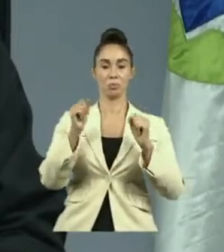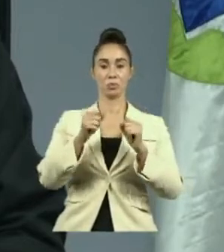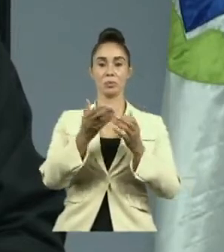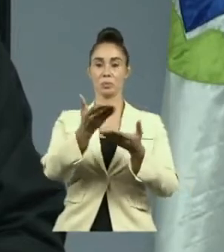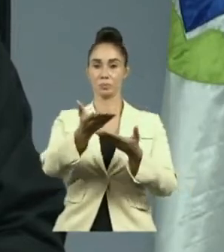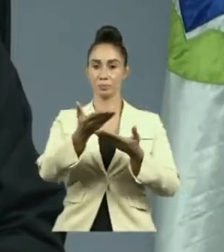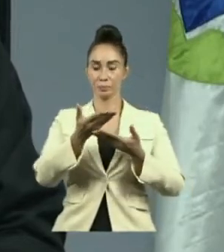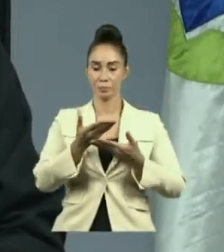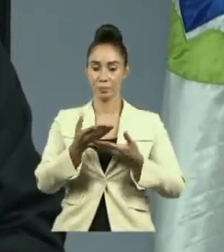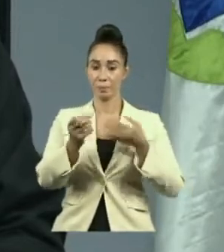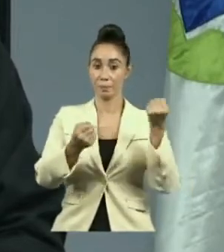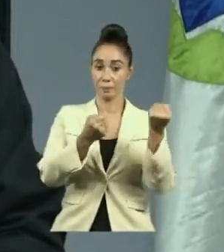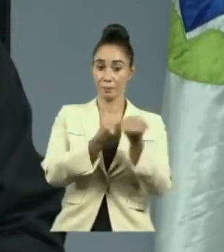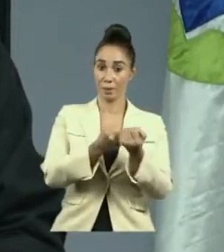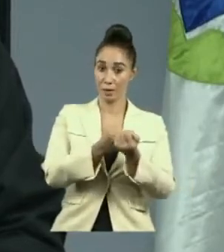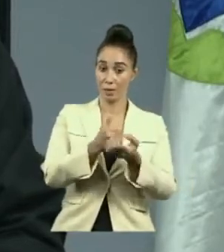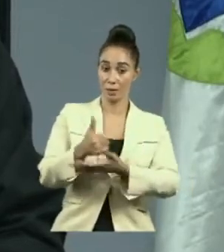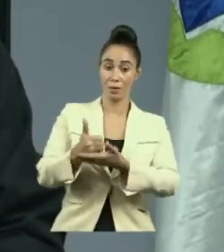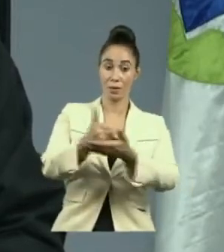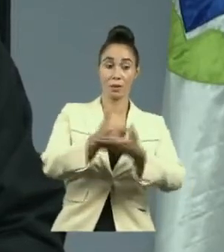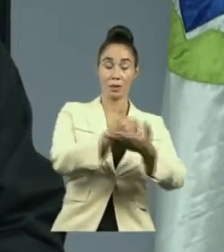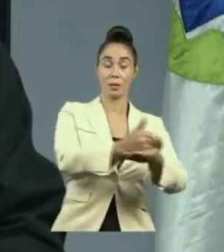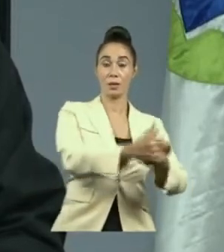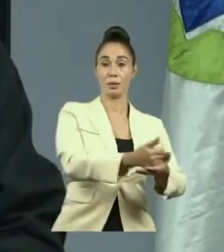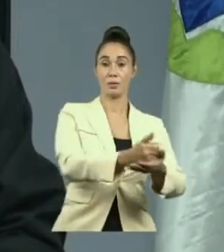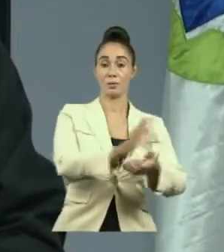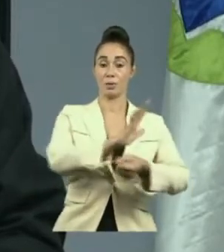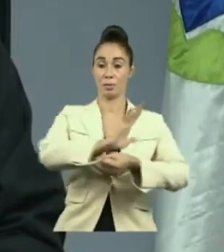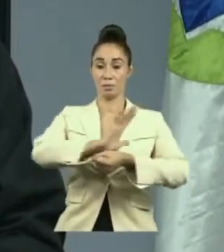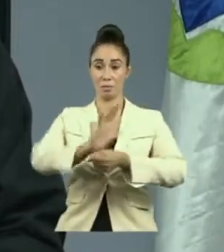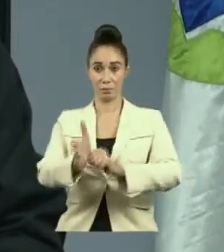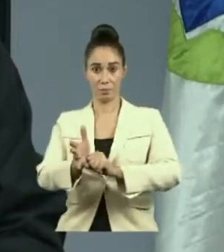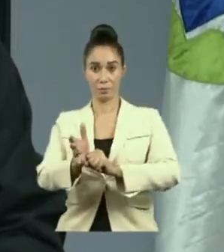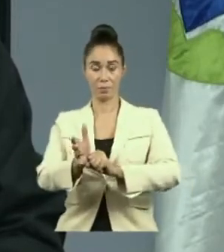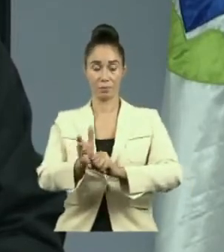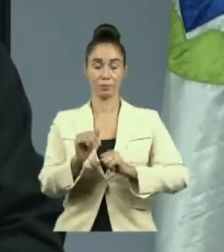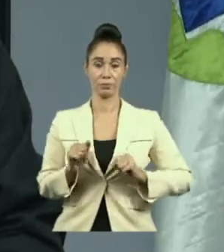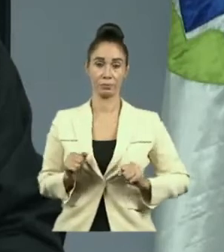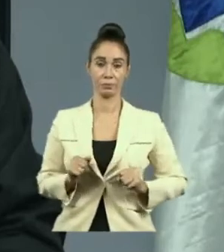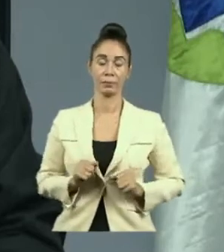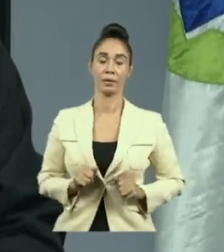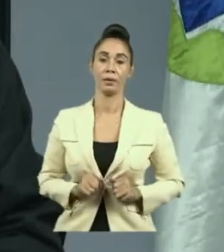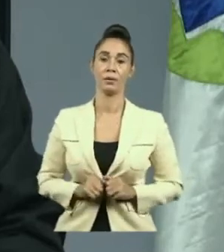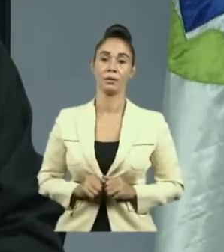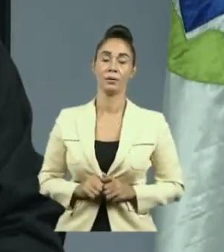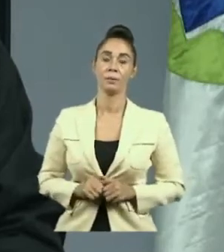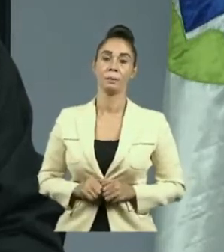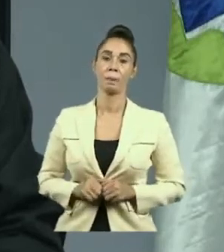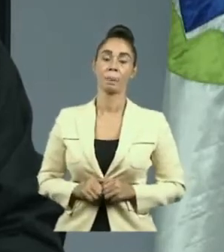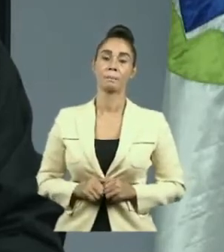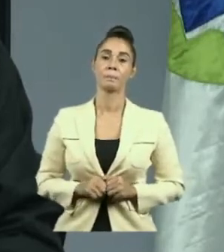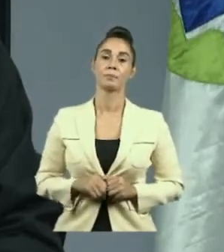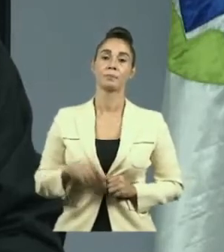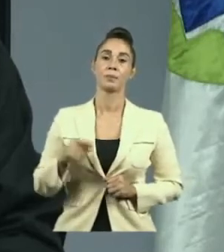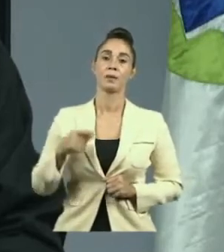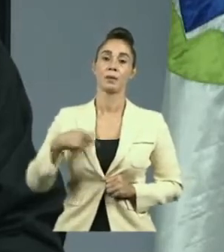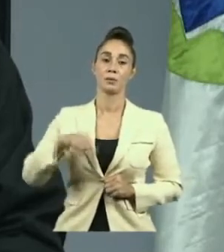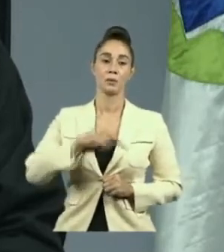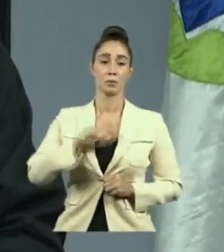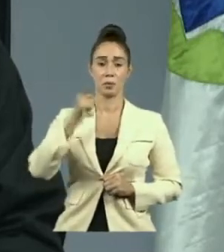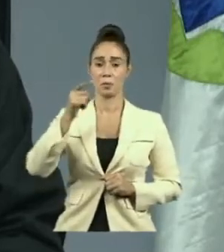a la causa nacional contra el coronavirus de manera que nosotros no podíamos